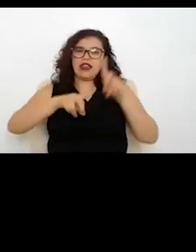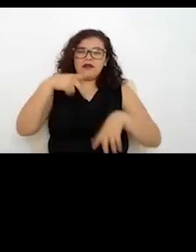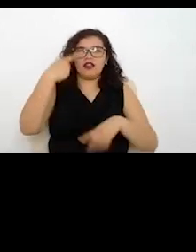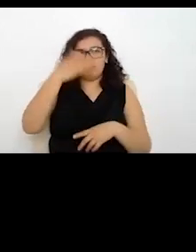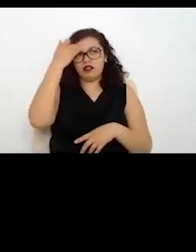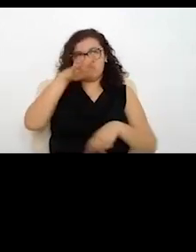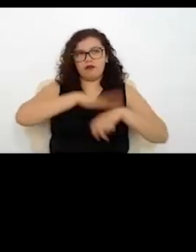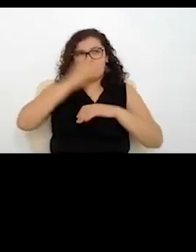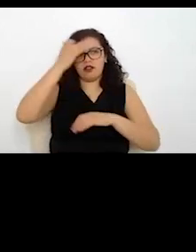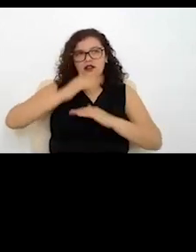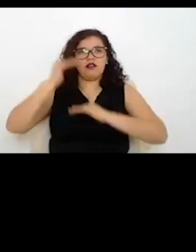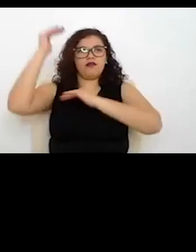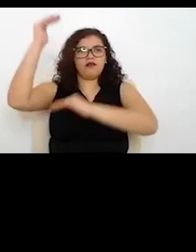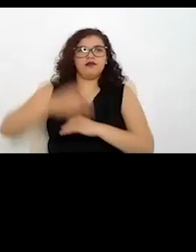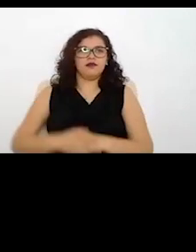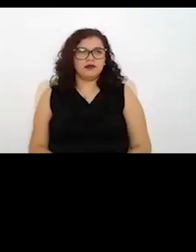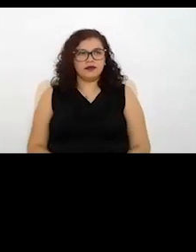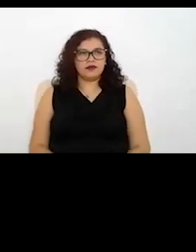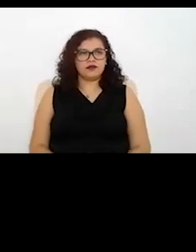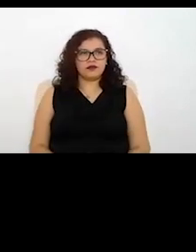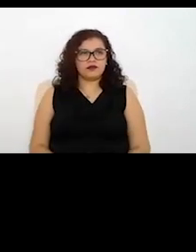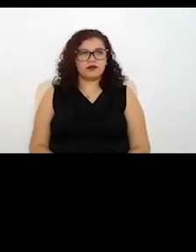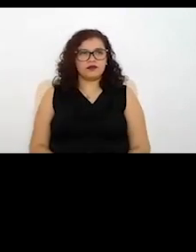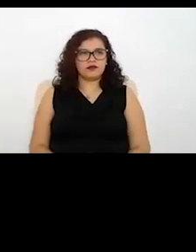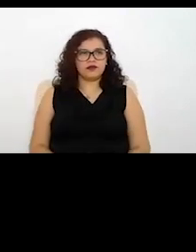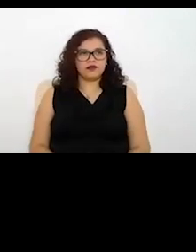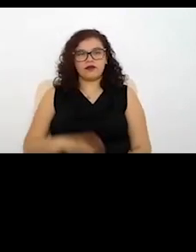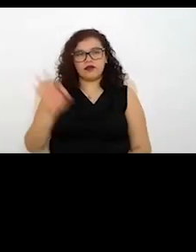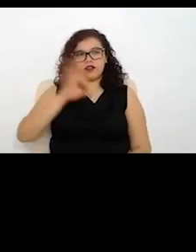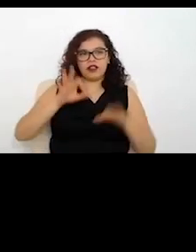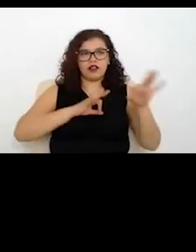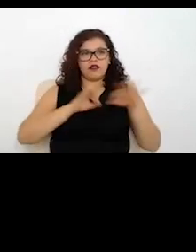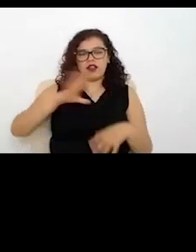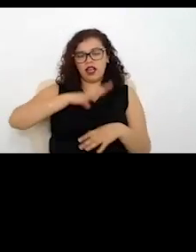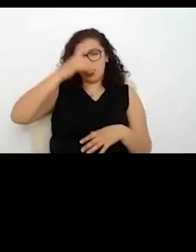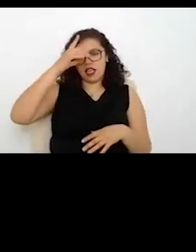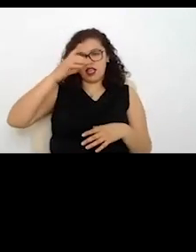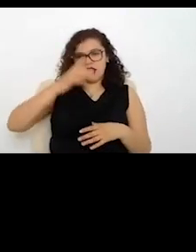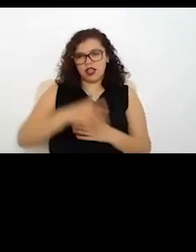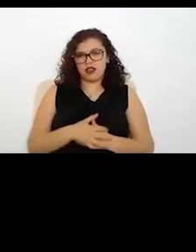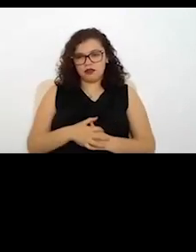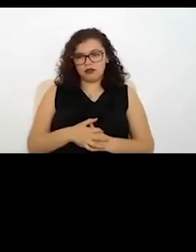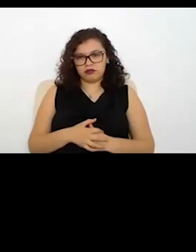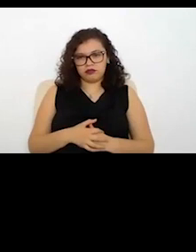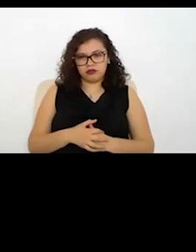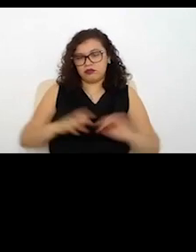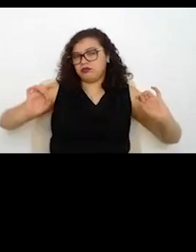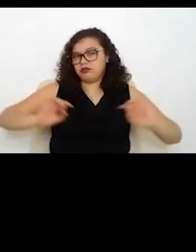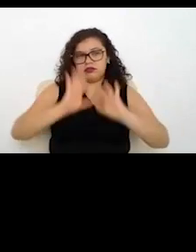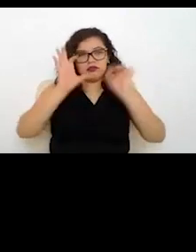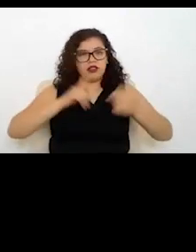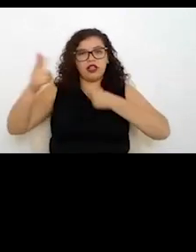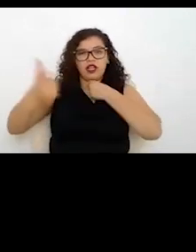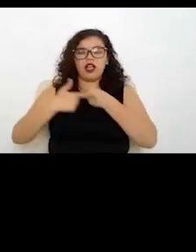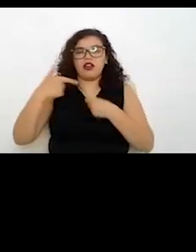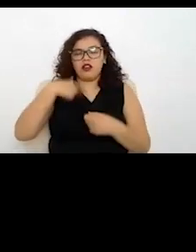estén teniendo. O inclusive si se tiene un trabajo en el cual por alguna razón se les